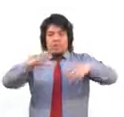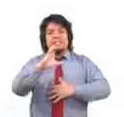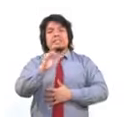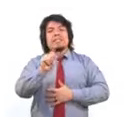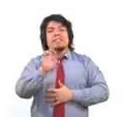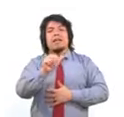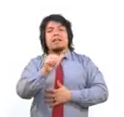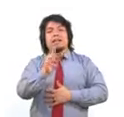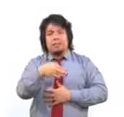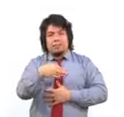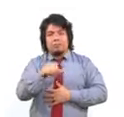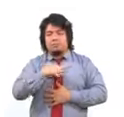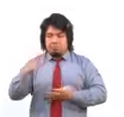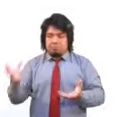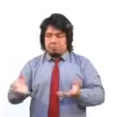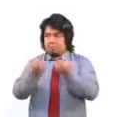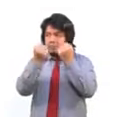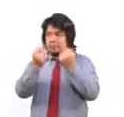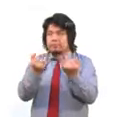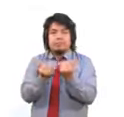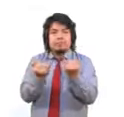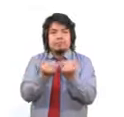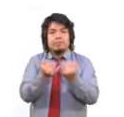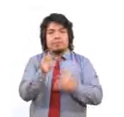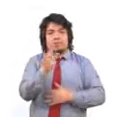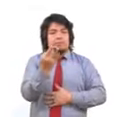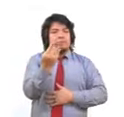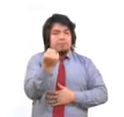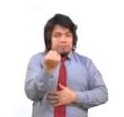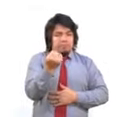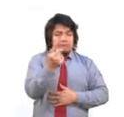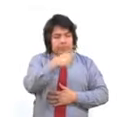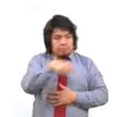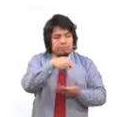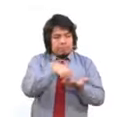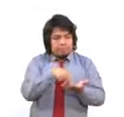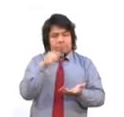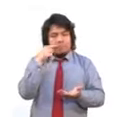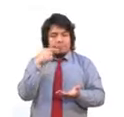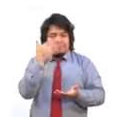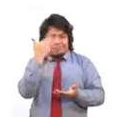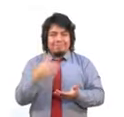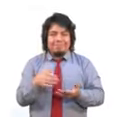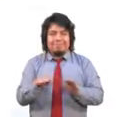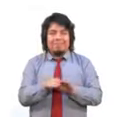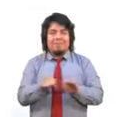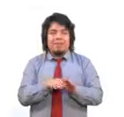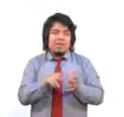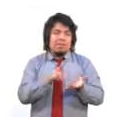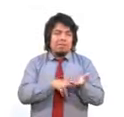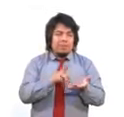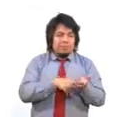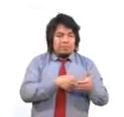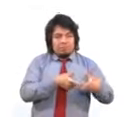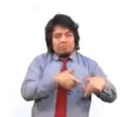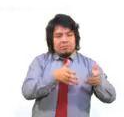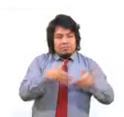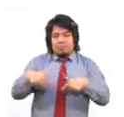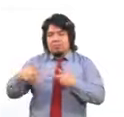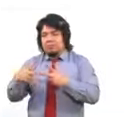rescatado integralmente. En 9, pues todo lo que ha habido con el balizamiento peatonal y